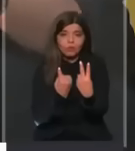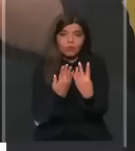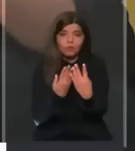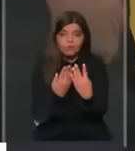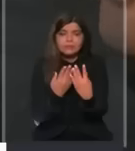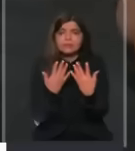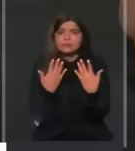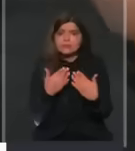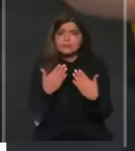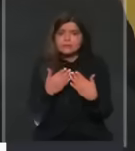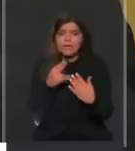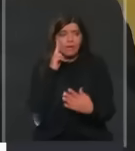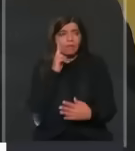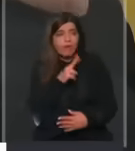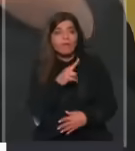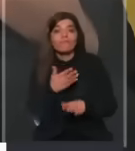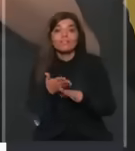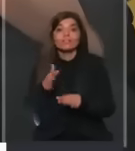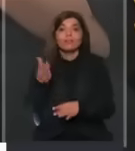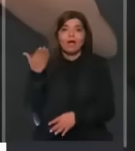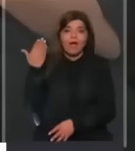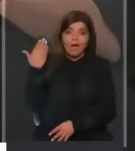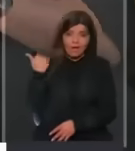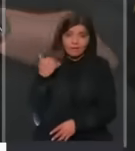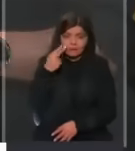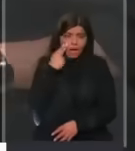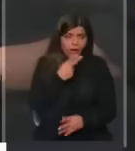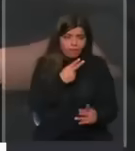habíamos pasado, las habíamos visto cuando pasamos.